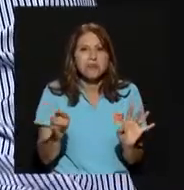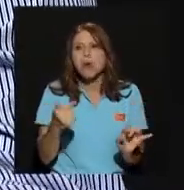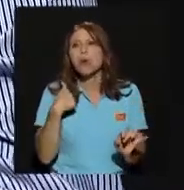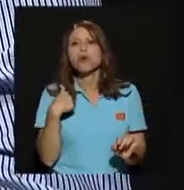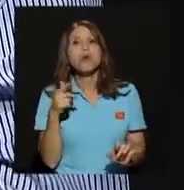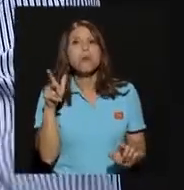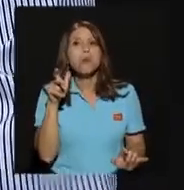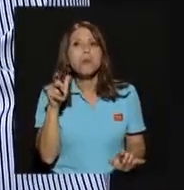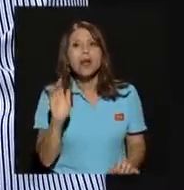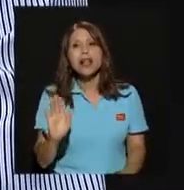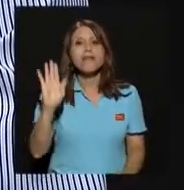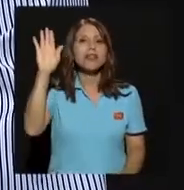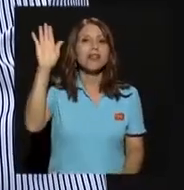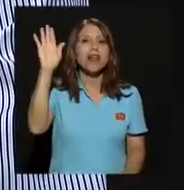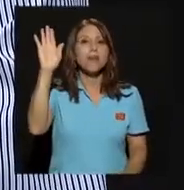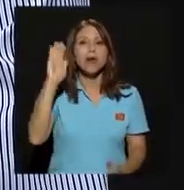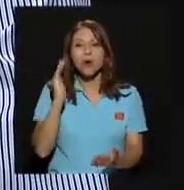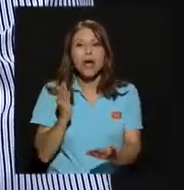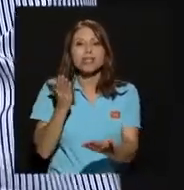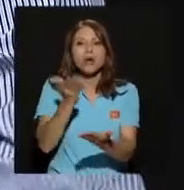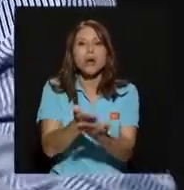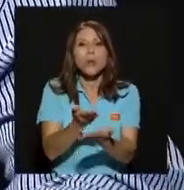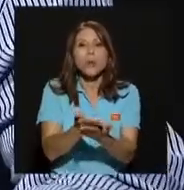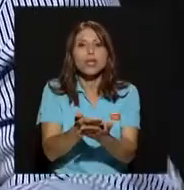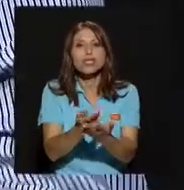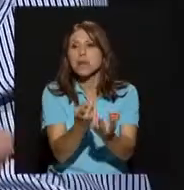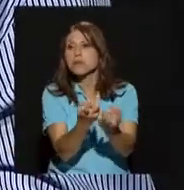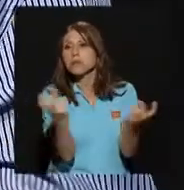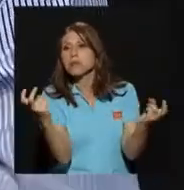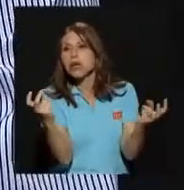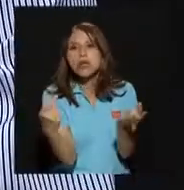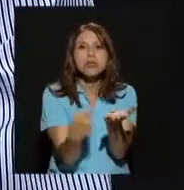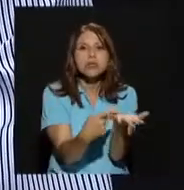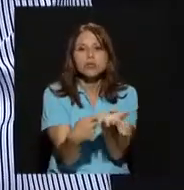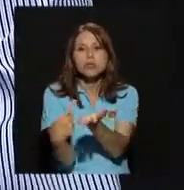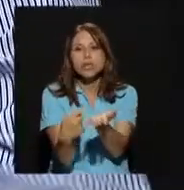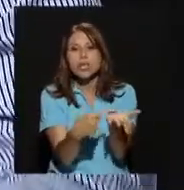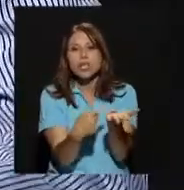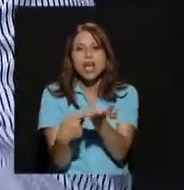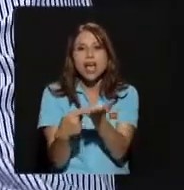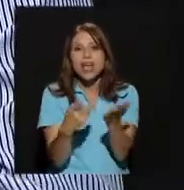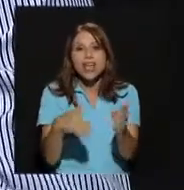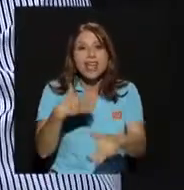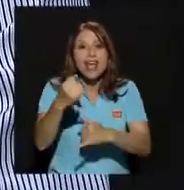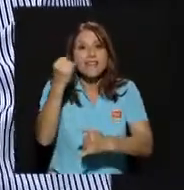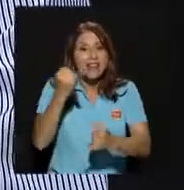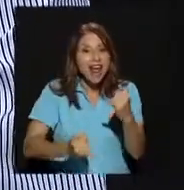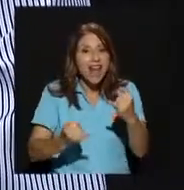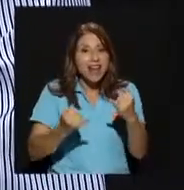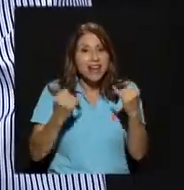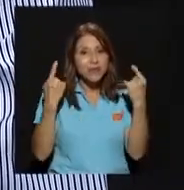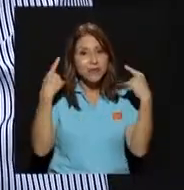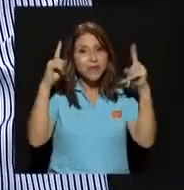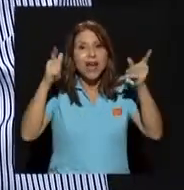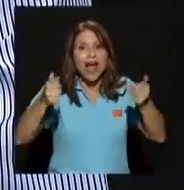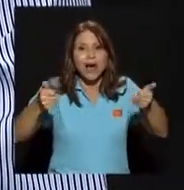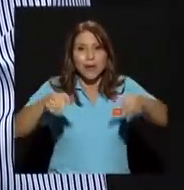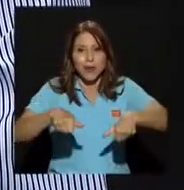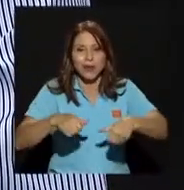mano, hacía una propuesta y todo el mundo discutía sobre la propuesta y al final se alcanzaba un